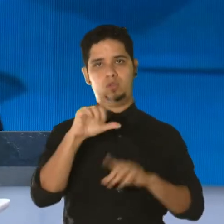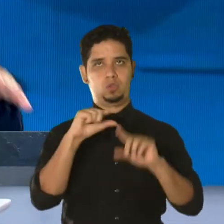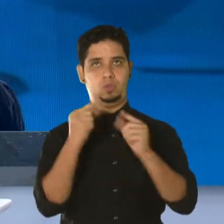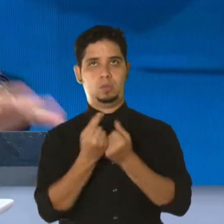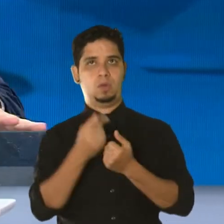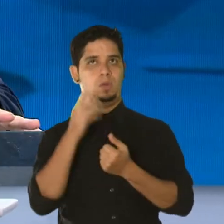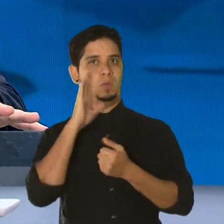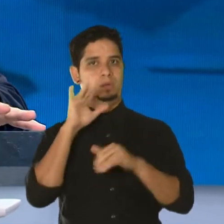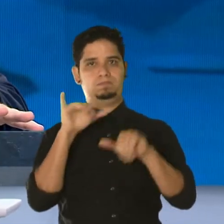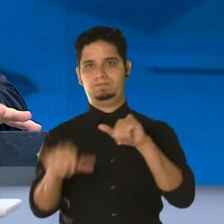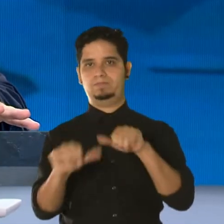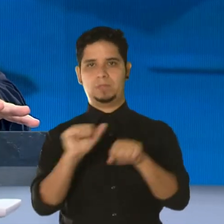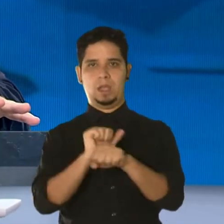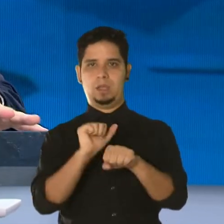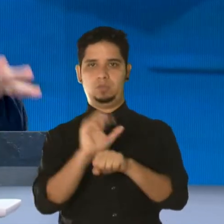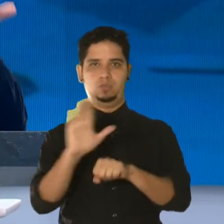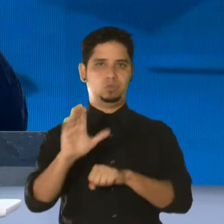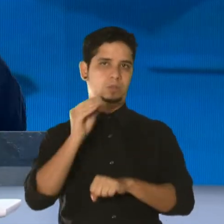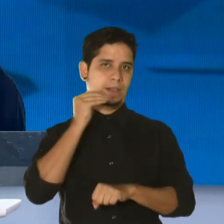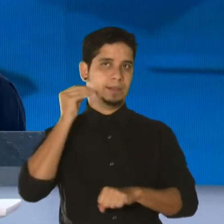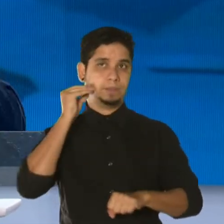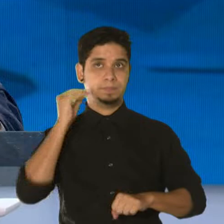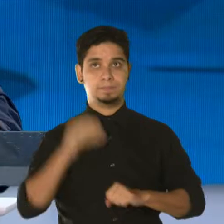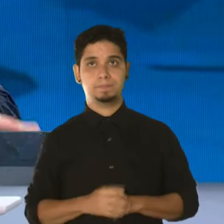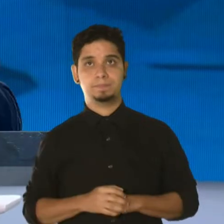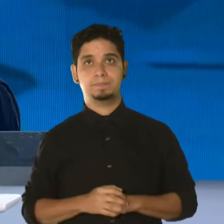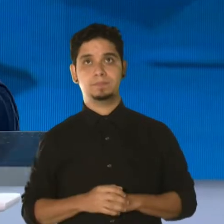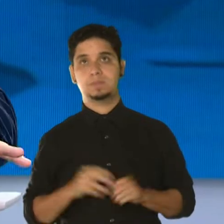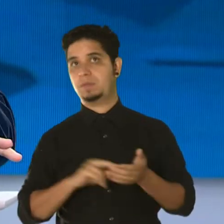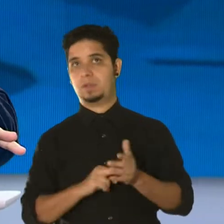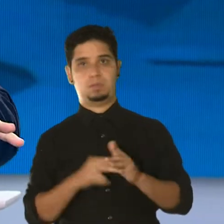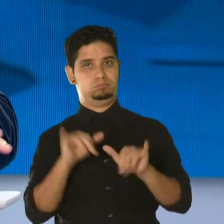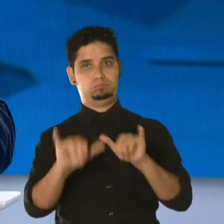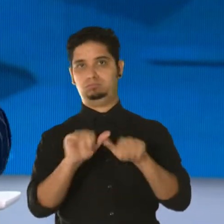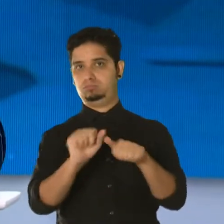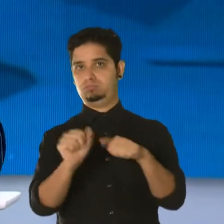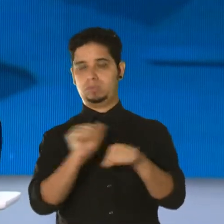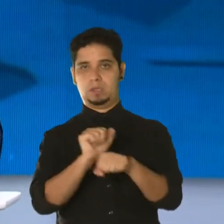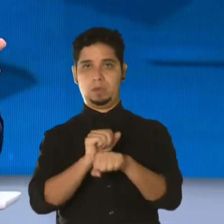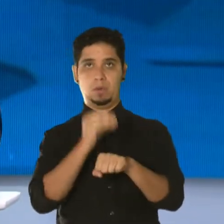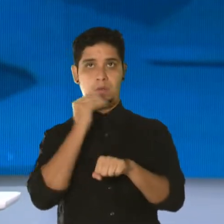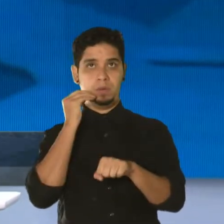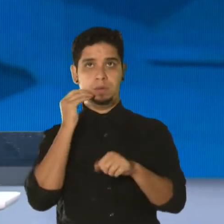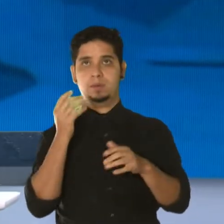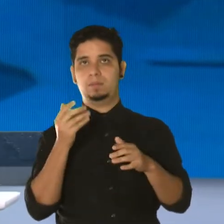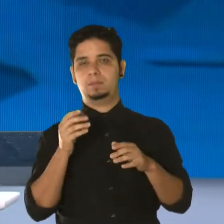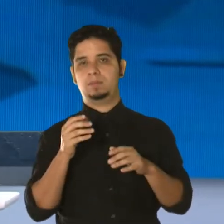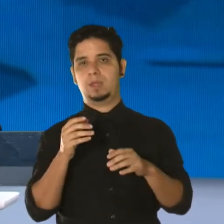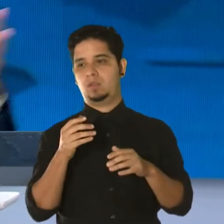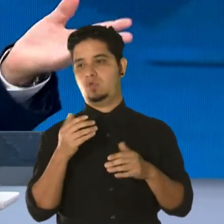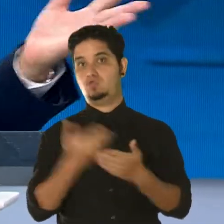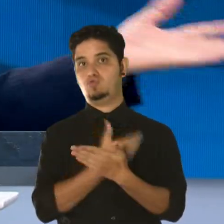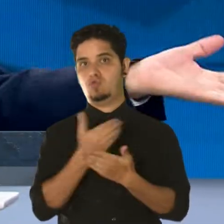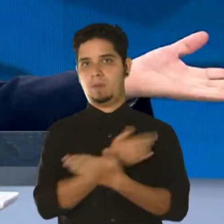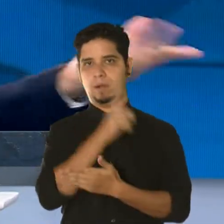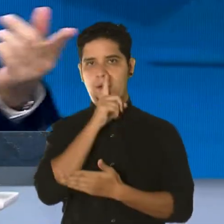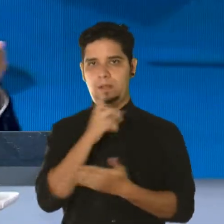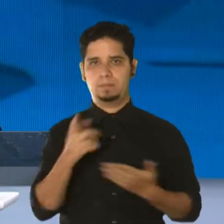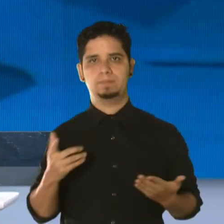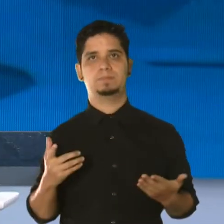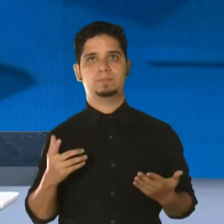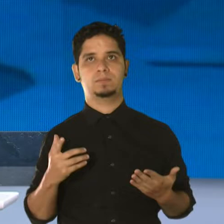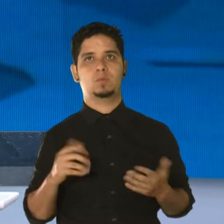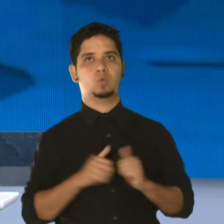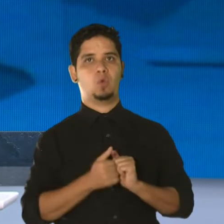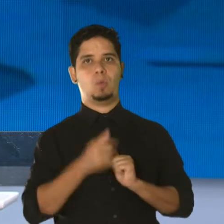se va a quedar remoto. O sea, que hay gente que permanentemente va a estar remota. Entonces, obviamente es otra realidad. Y venimos al asunto, ¿cómo